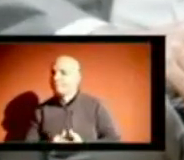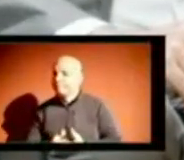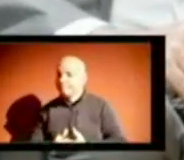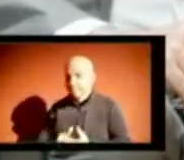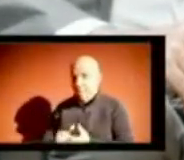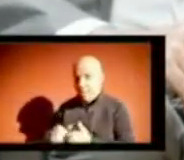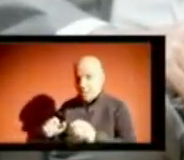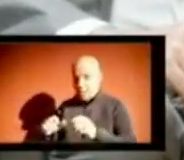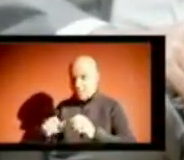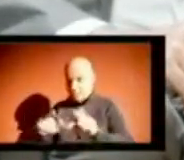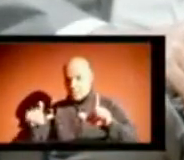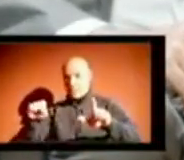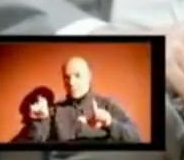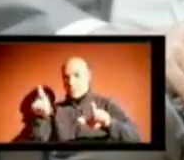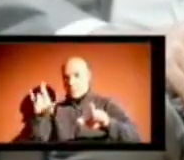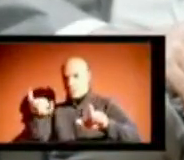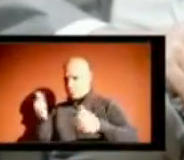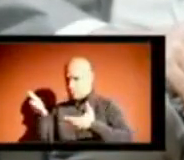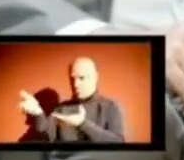página te provee para